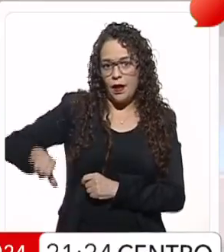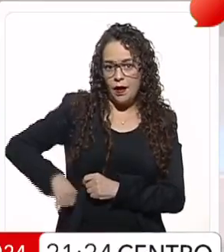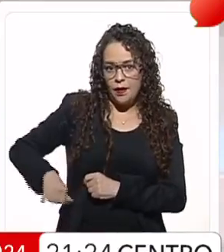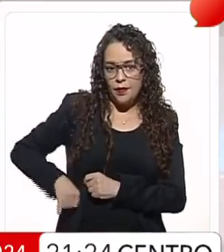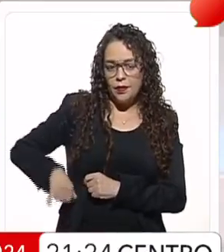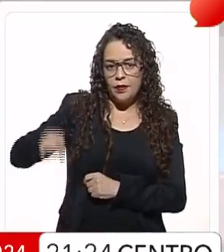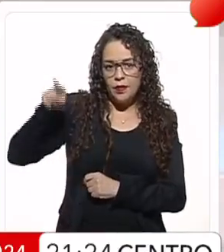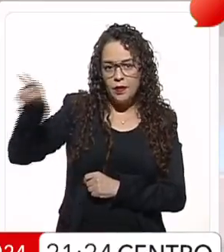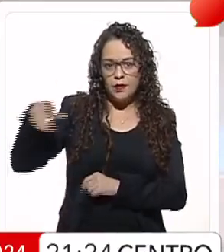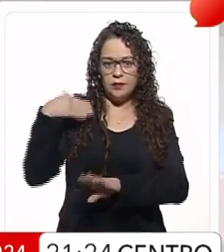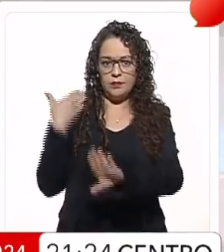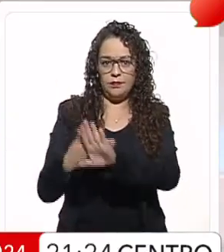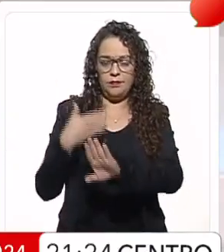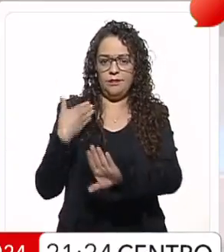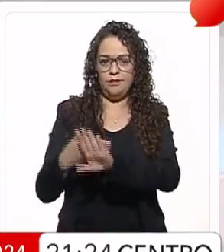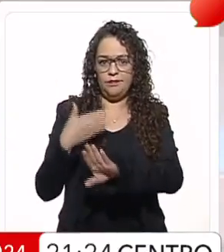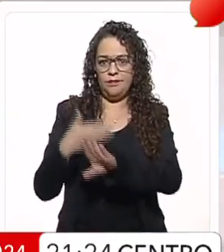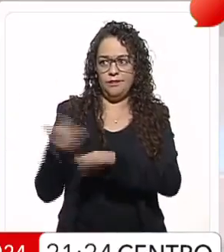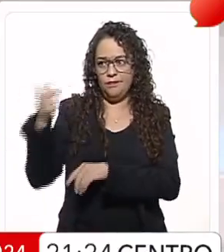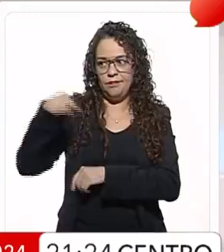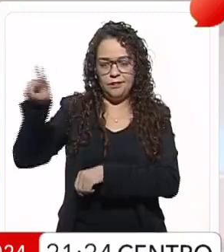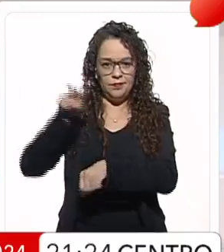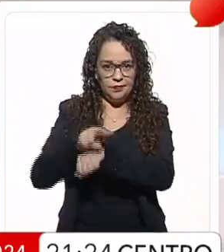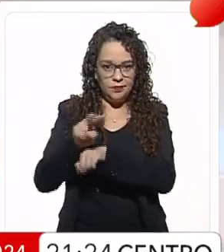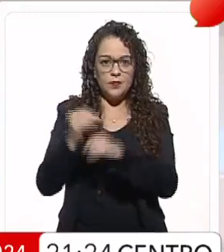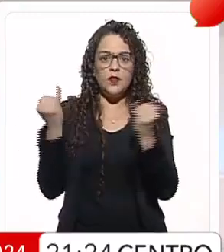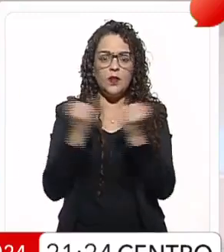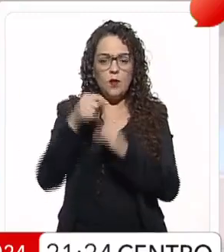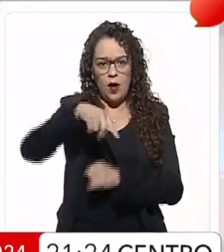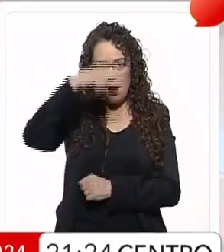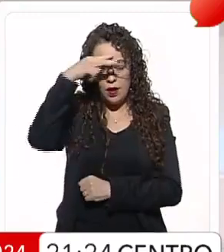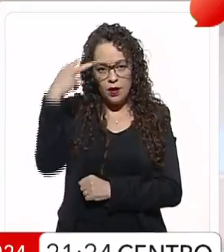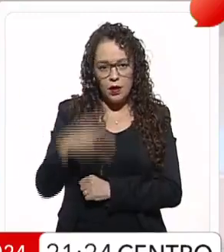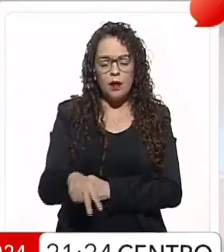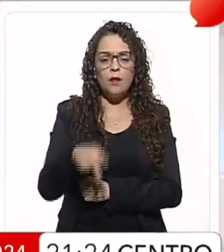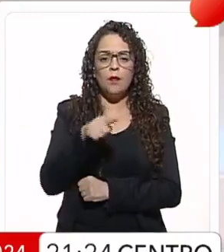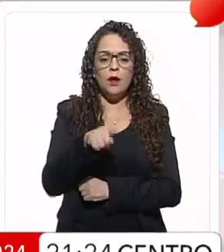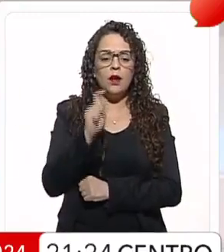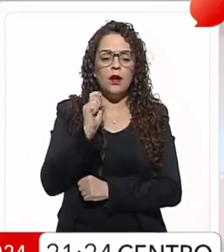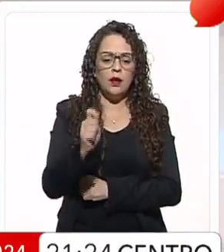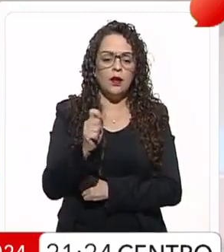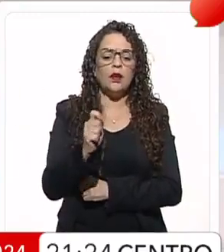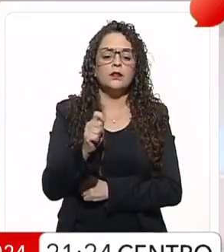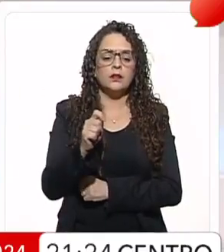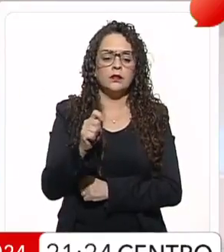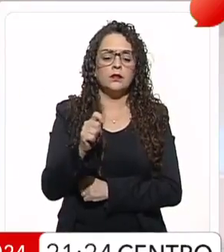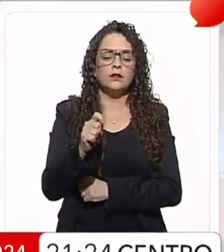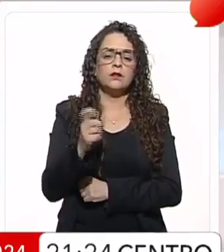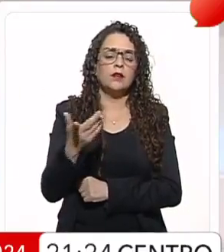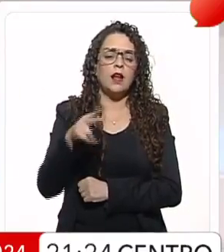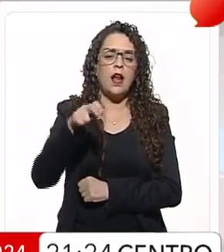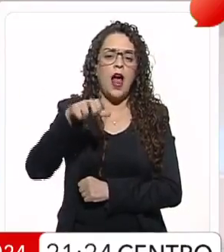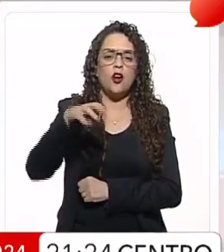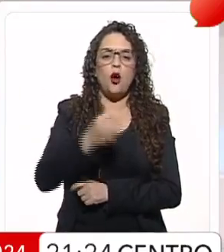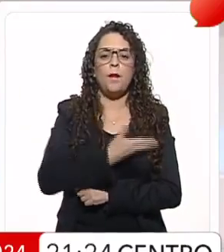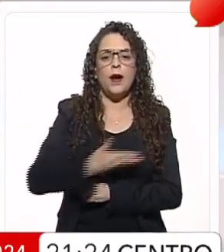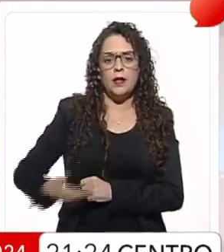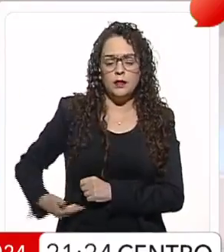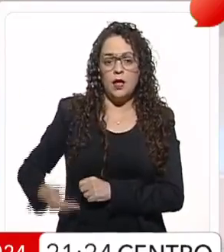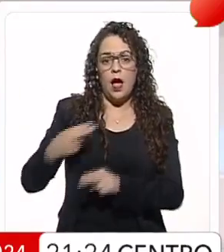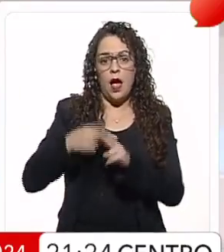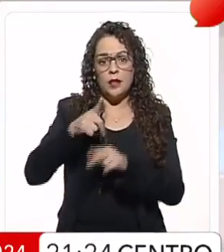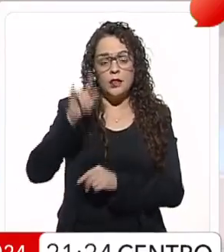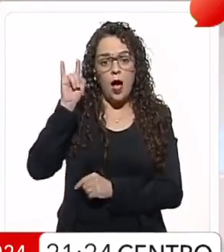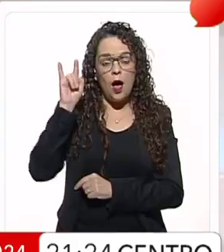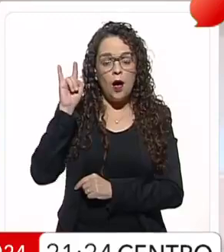fue la campaña de narcopresidente en México, el golpe de Estado en Bolivia, las elecciones venezolanas ahora, e incluso la infodemia respecto